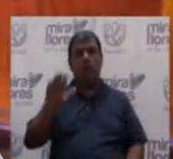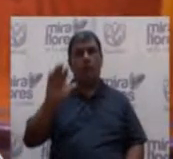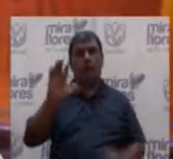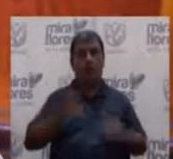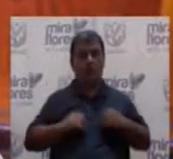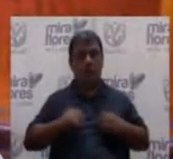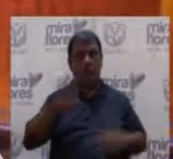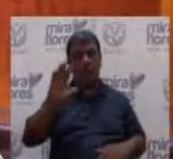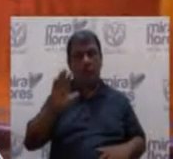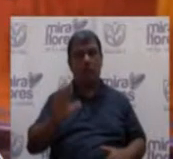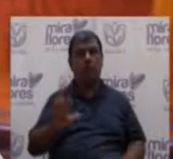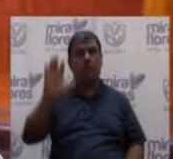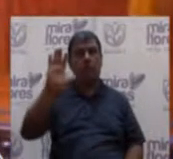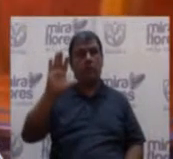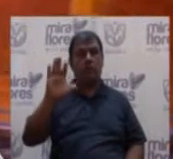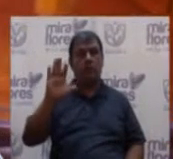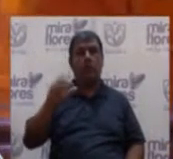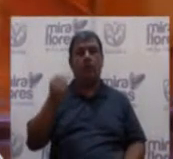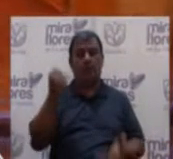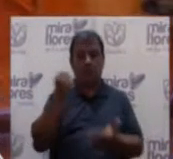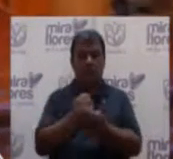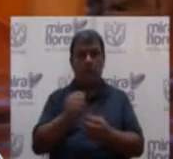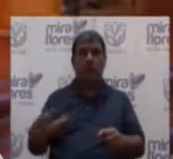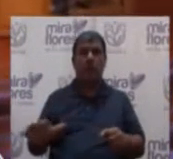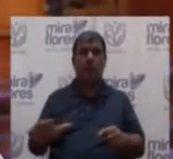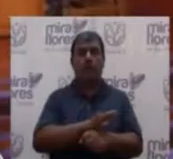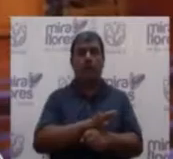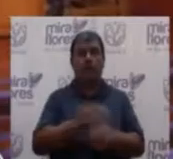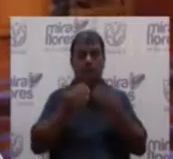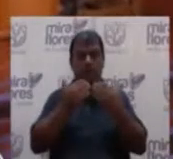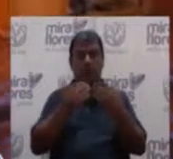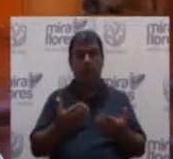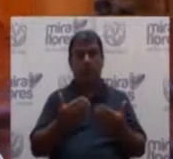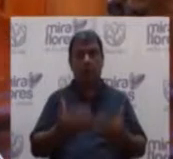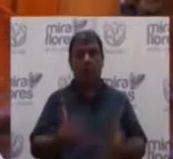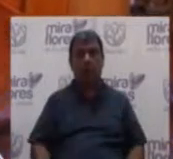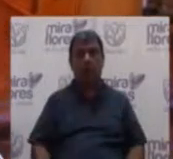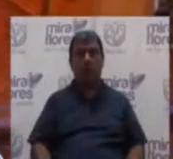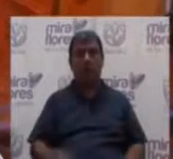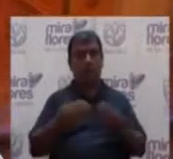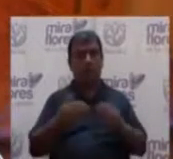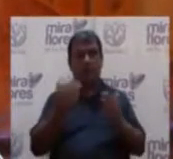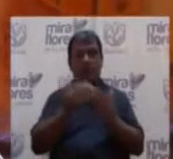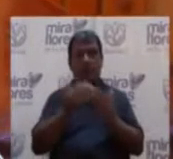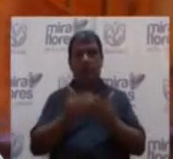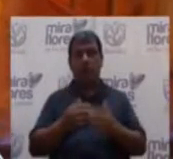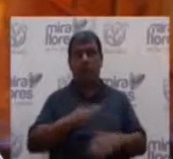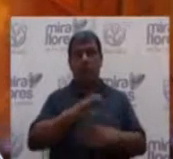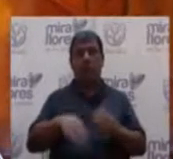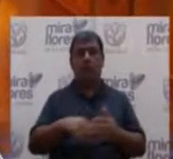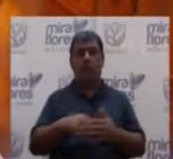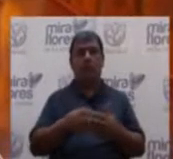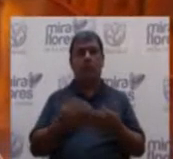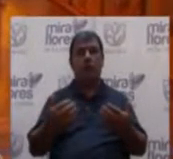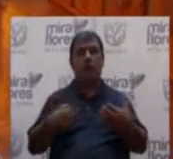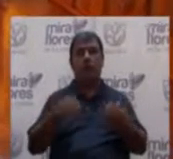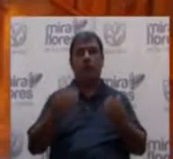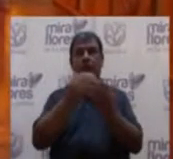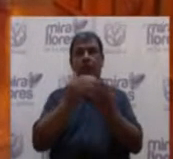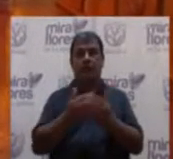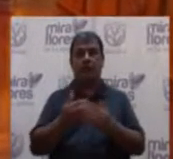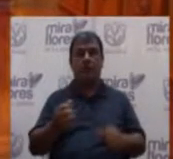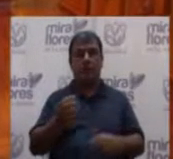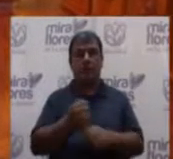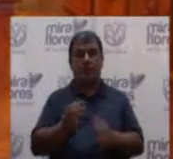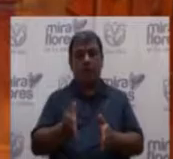expresarlo, en señal de conformidad. Aprobado por unanimidad. Muchas gracias. Creo que ya no hay más temas, ¿verdad? Es todo, señor alcalde. No habiendo más temas que